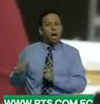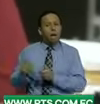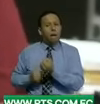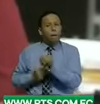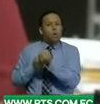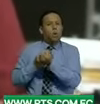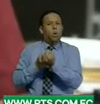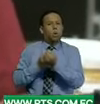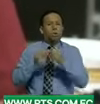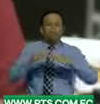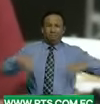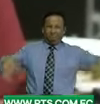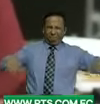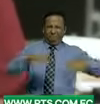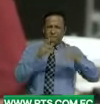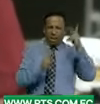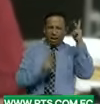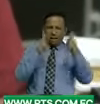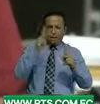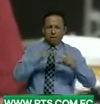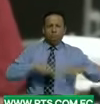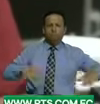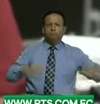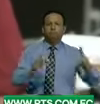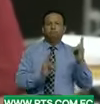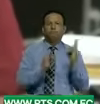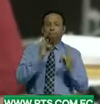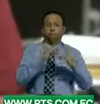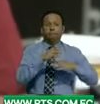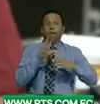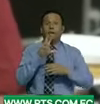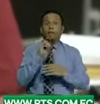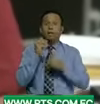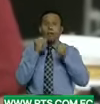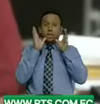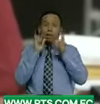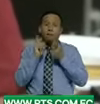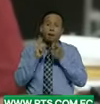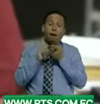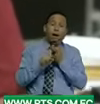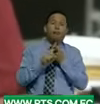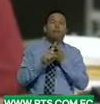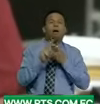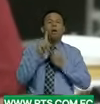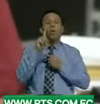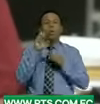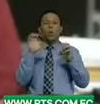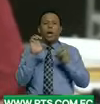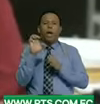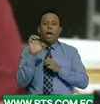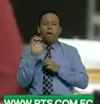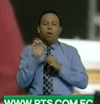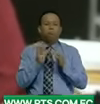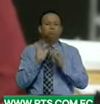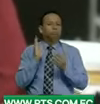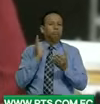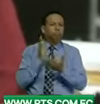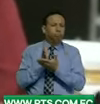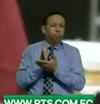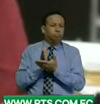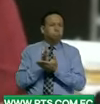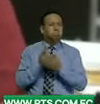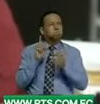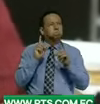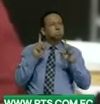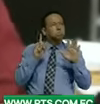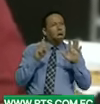malecón será peatonal desde el 30 de diciembre a las 6 de la tarde hasta el 1 de enero, golpe de 6,